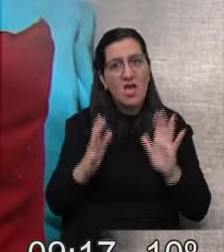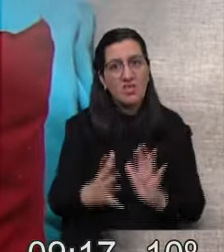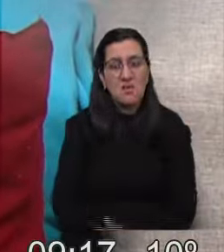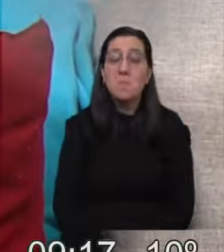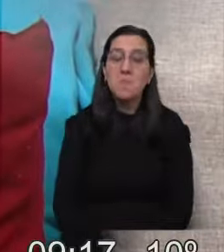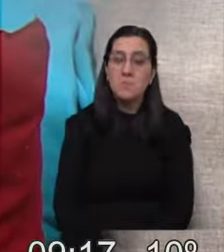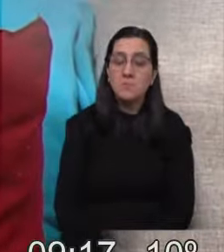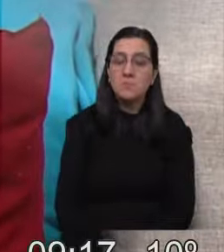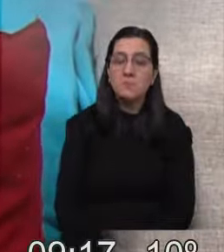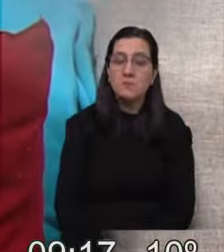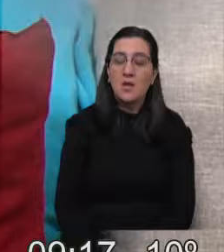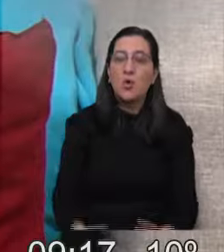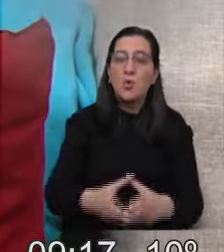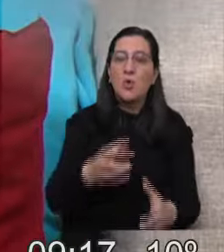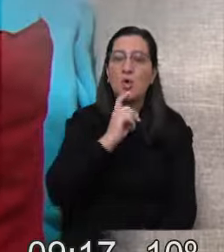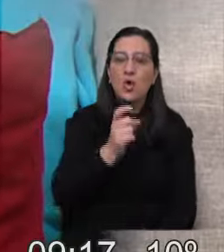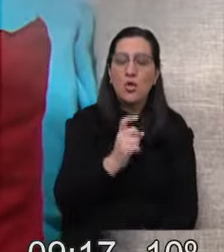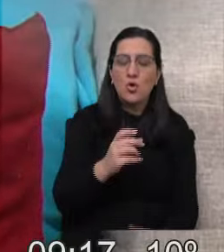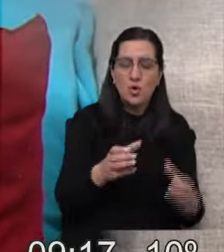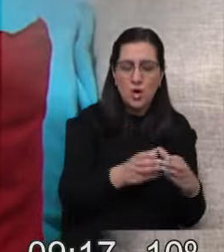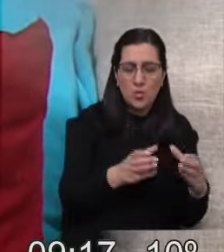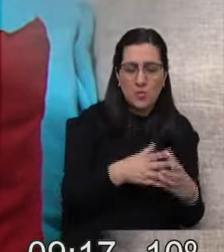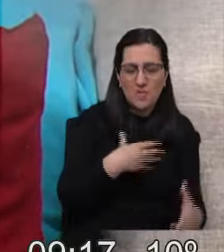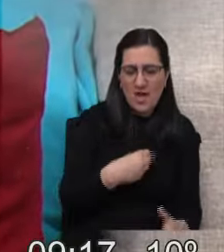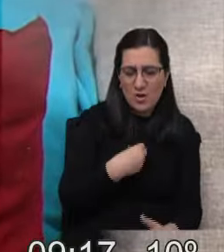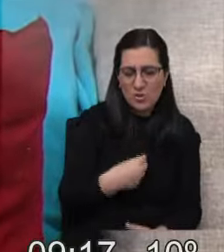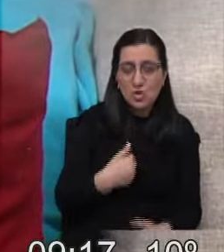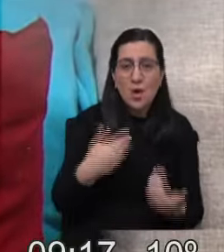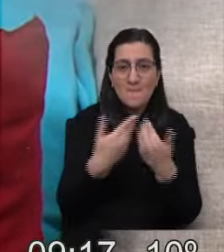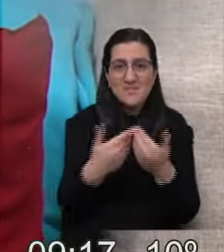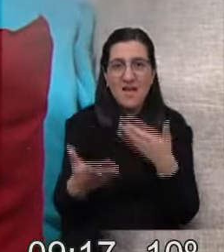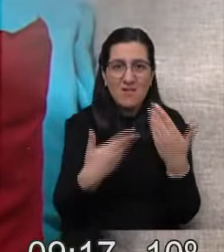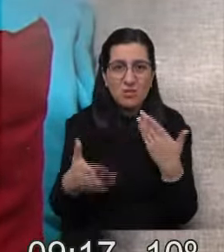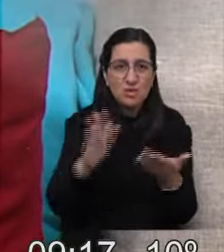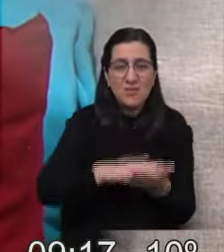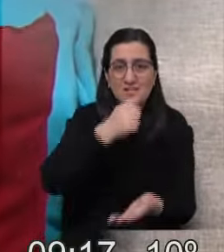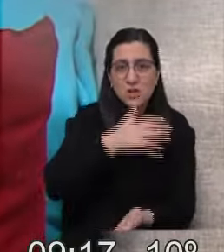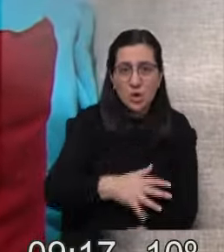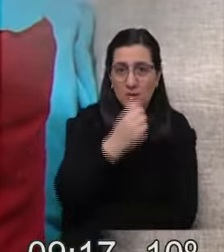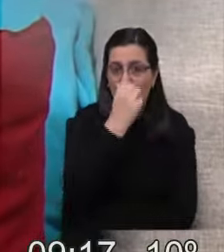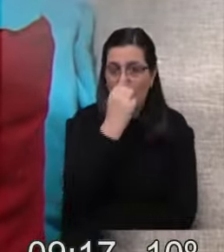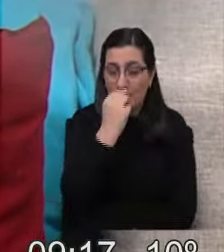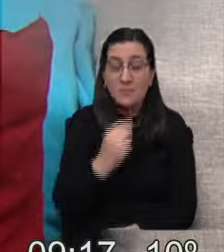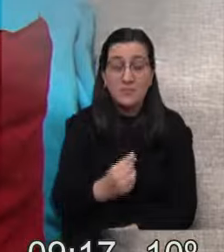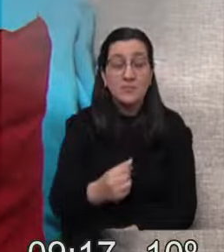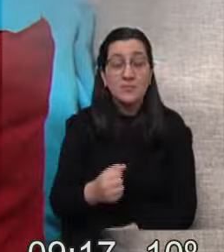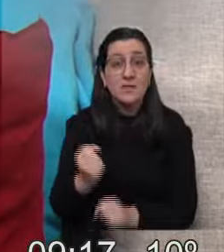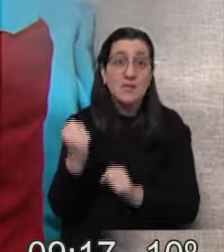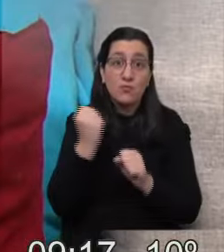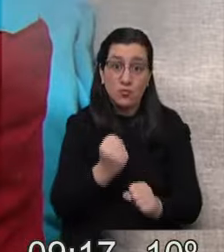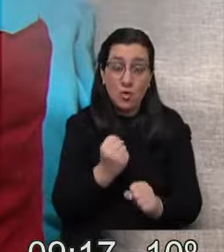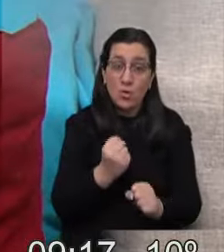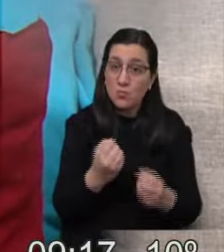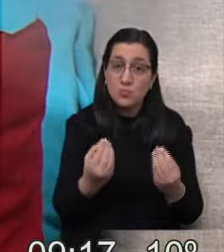¿no? El Partido Colorado con el Partido Nacional. Empecé hablando de la historia de este partido en el que se fundó buena parte de lo que hoy somos